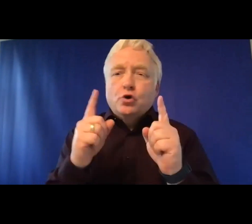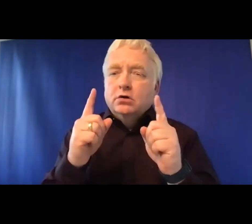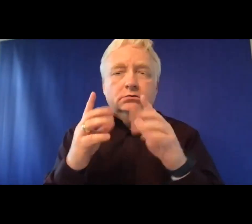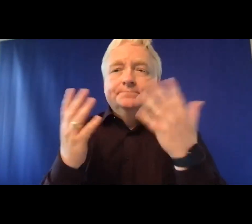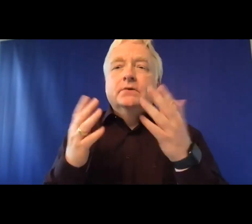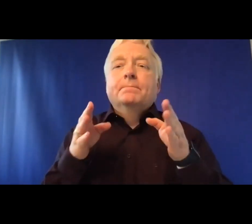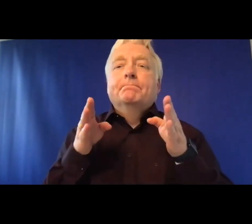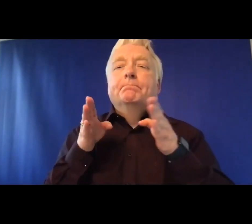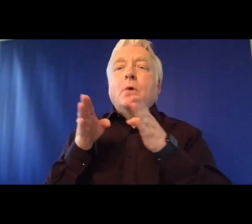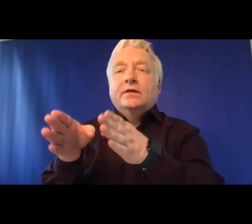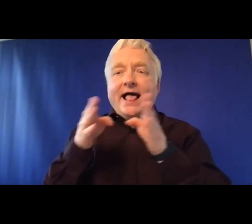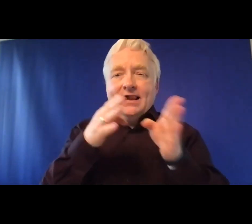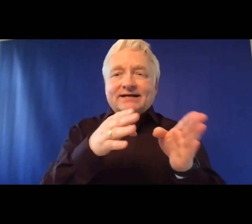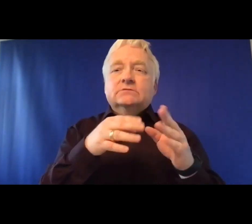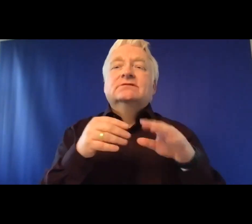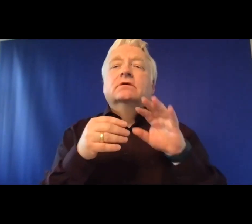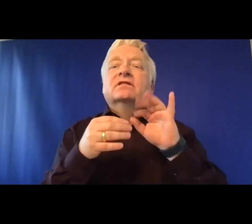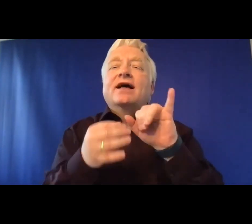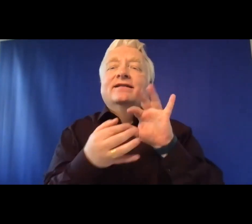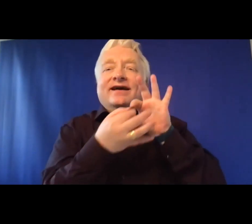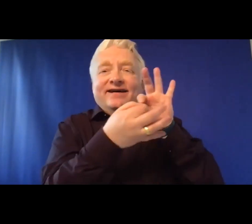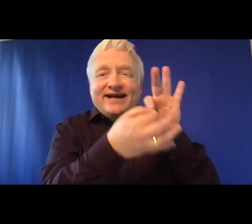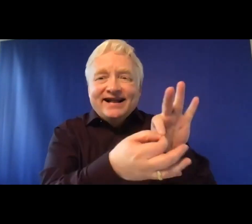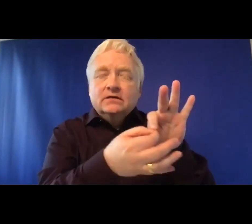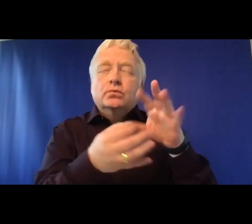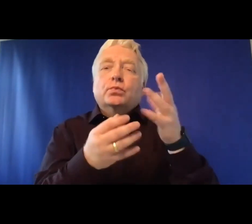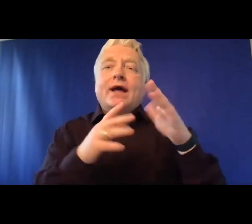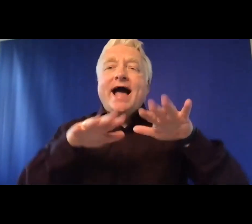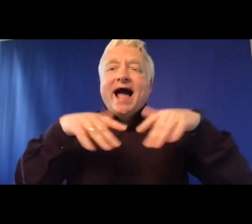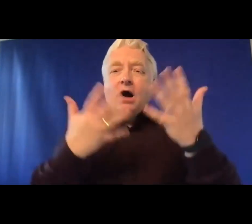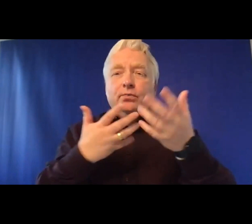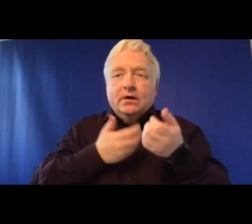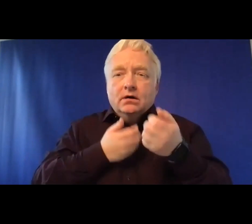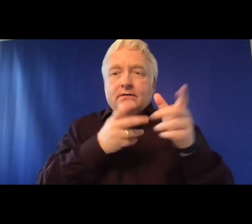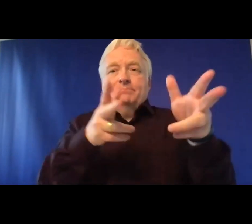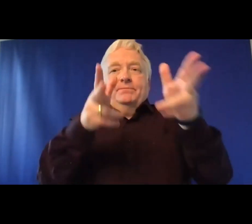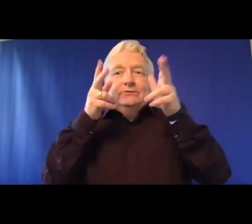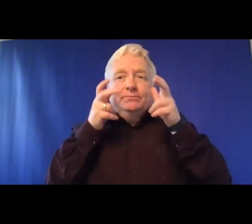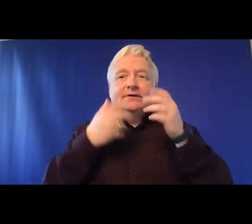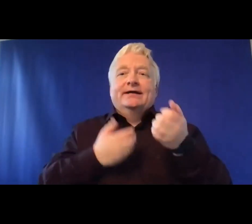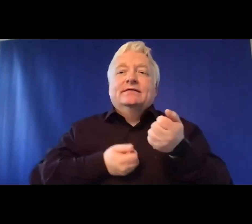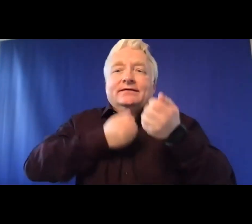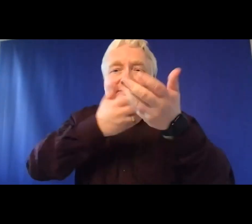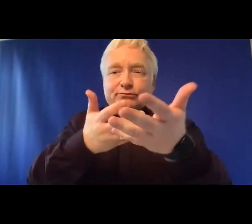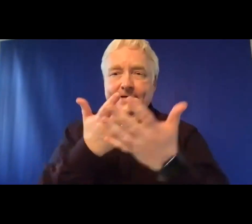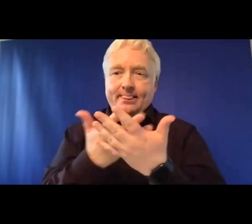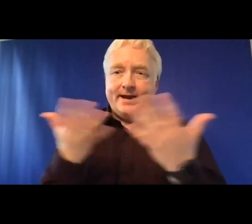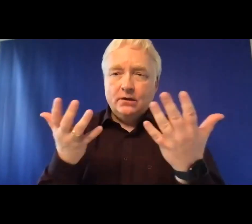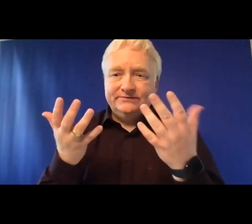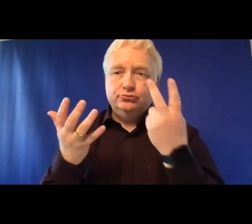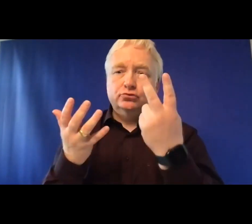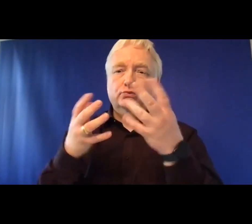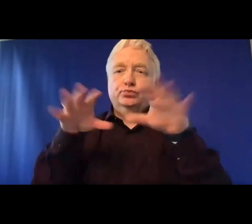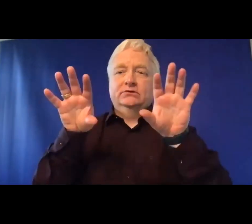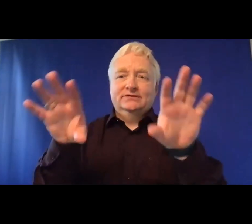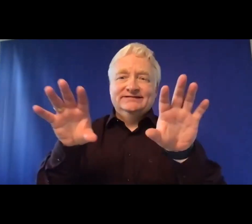en términos de combinación lingüística? Por supuesto, de manera breve, cuando hablo de modalidad